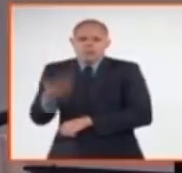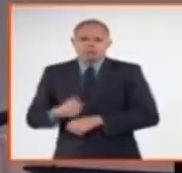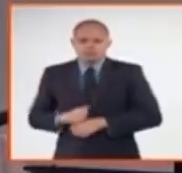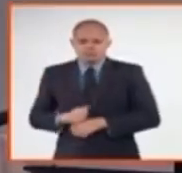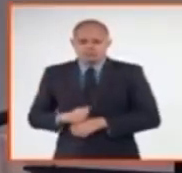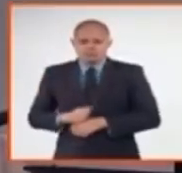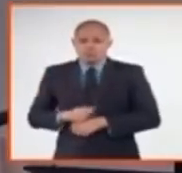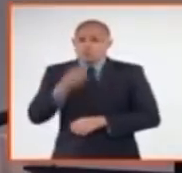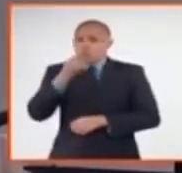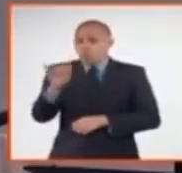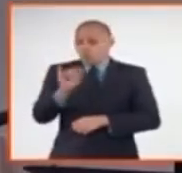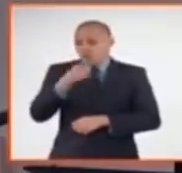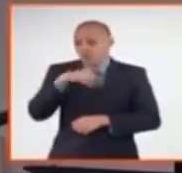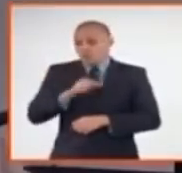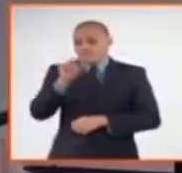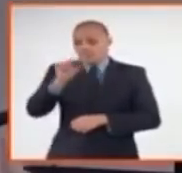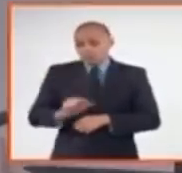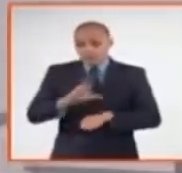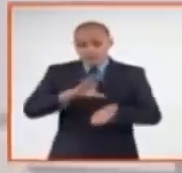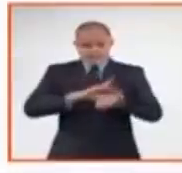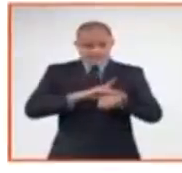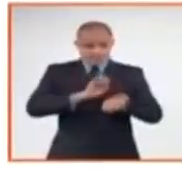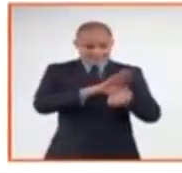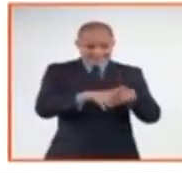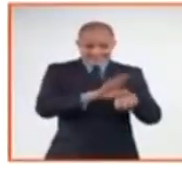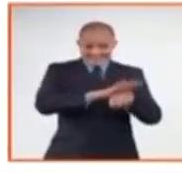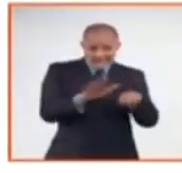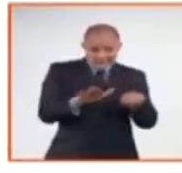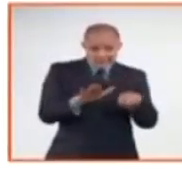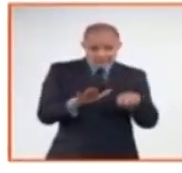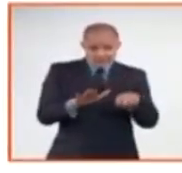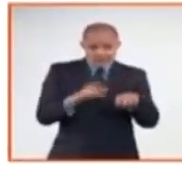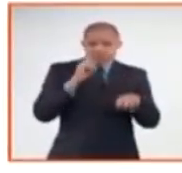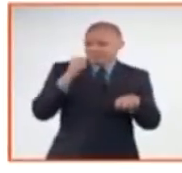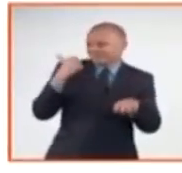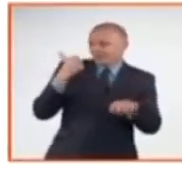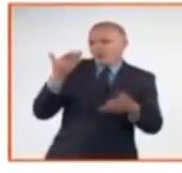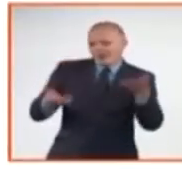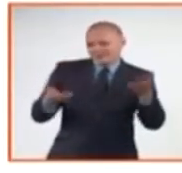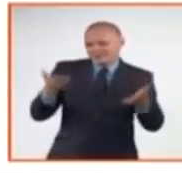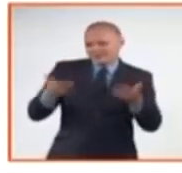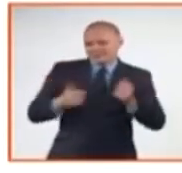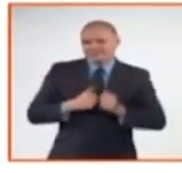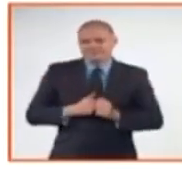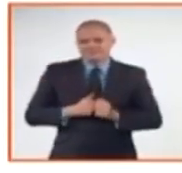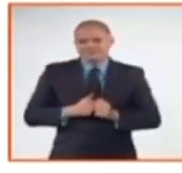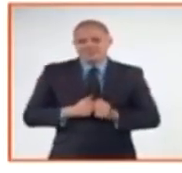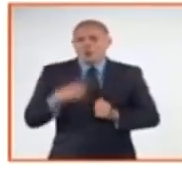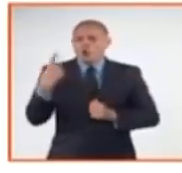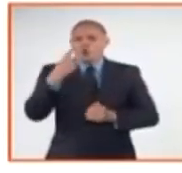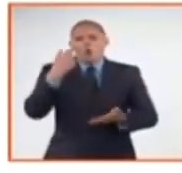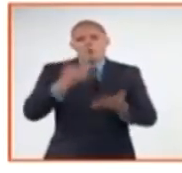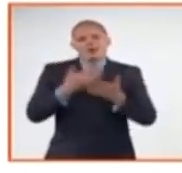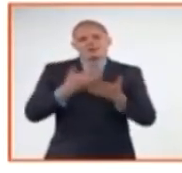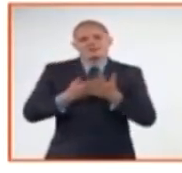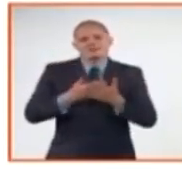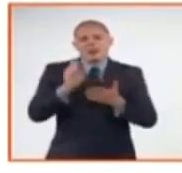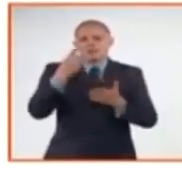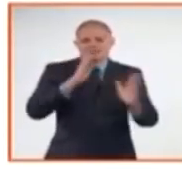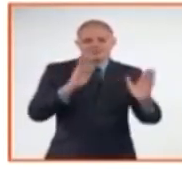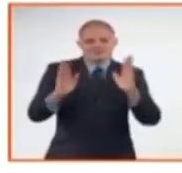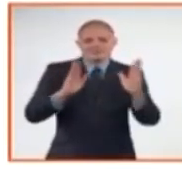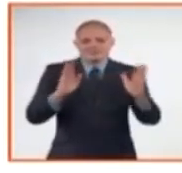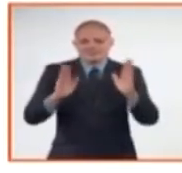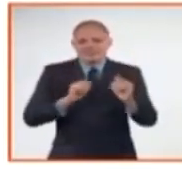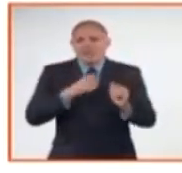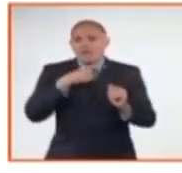concepto de refuerzo que la otra lámina o sea hemos estado haciendo un estudio clínico fase 1 en convalecientes en